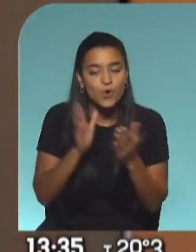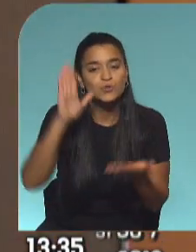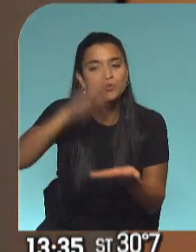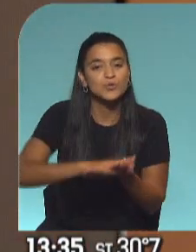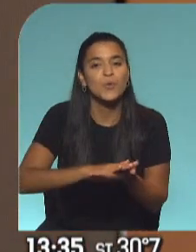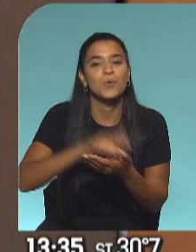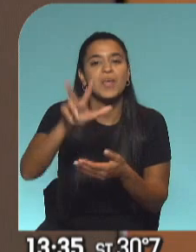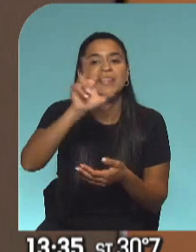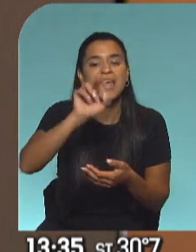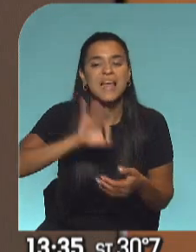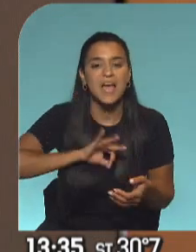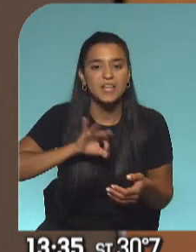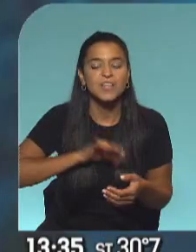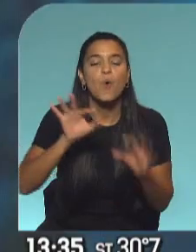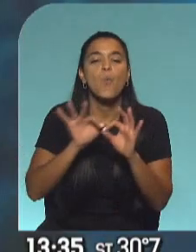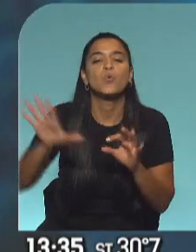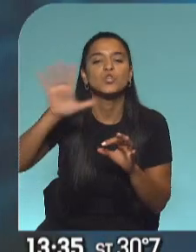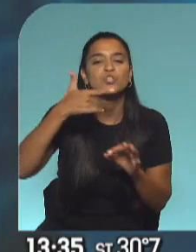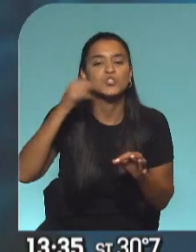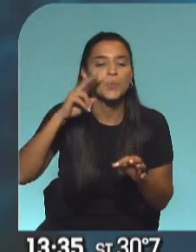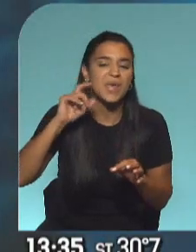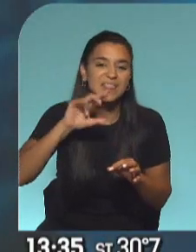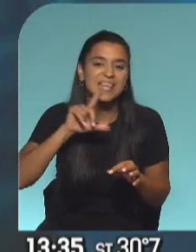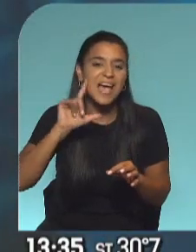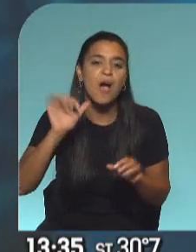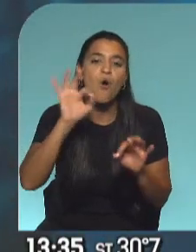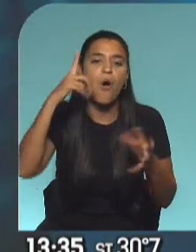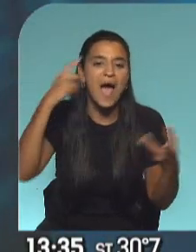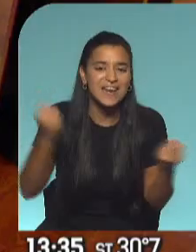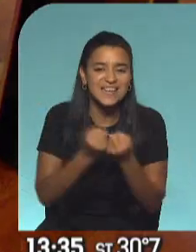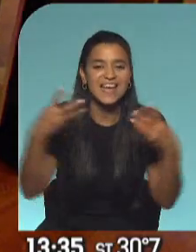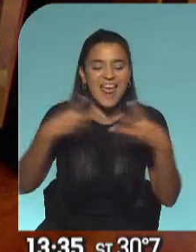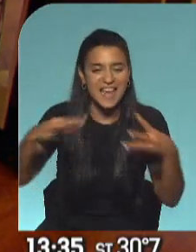caída de los 30 años de la caída de la Unión Soviética, o cuando se cumpla algún aniversario de la